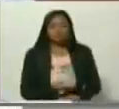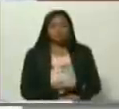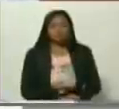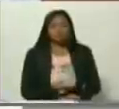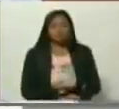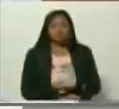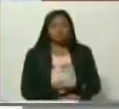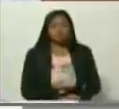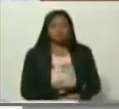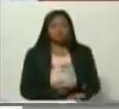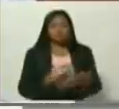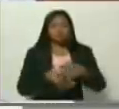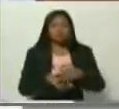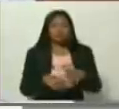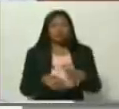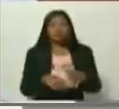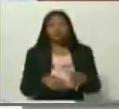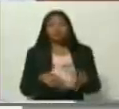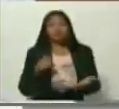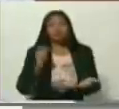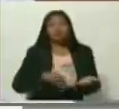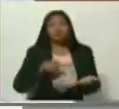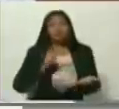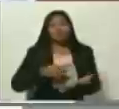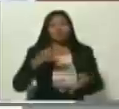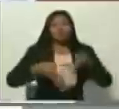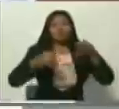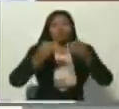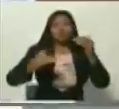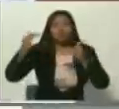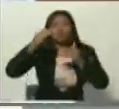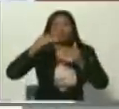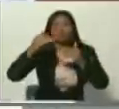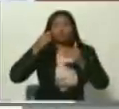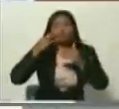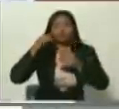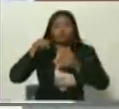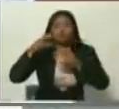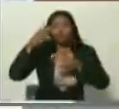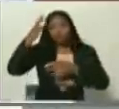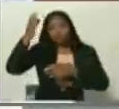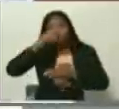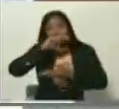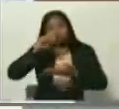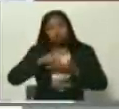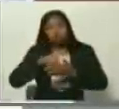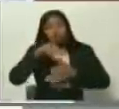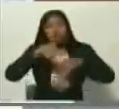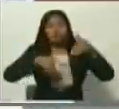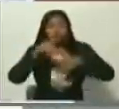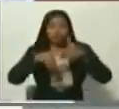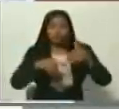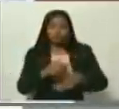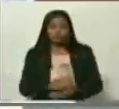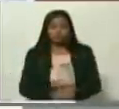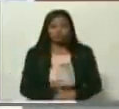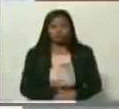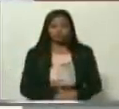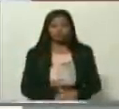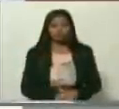través del Tribunal Supremo de Justicia, en este caso, el Consejo Nacional Electoral,